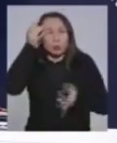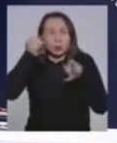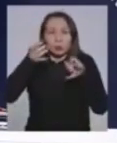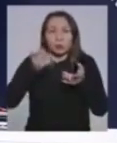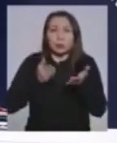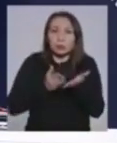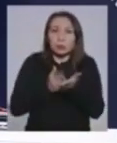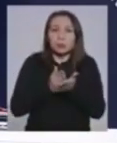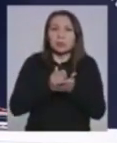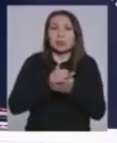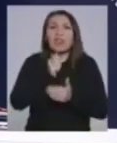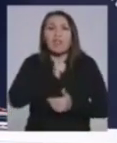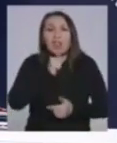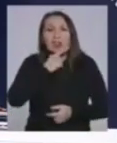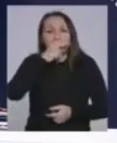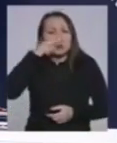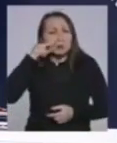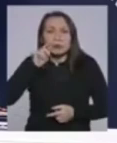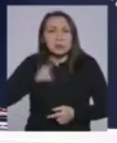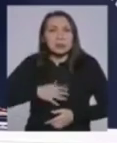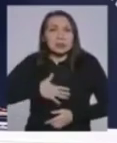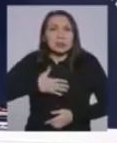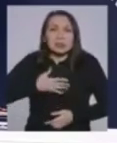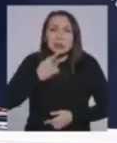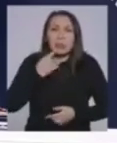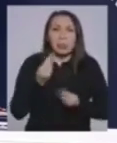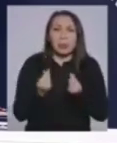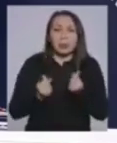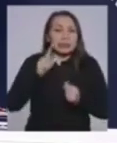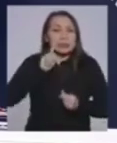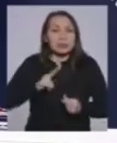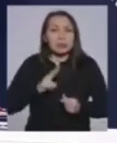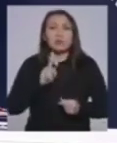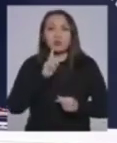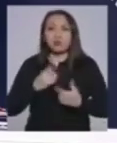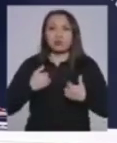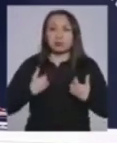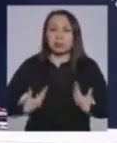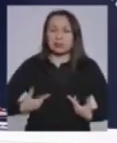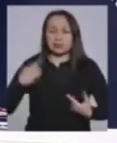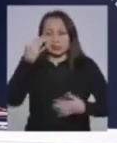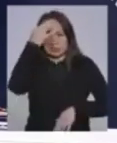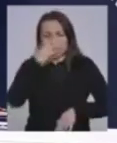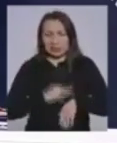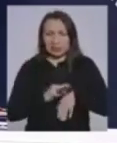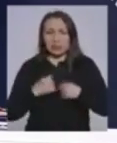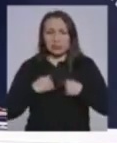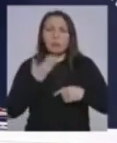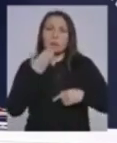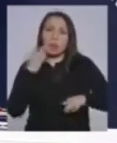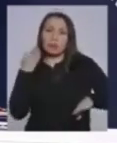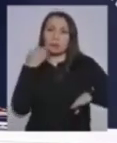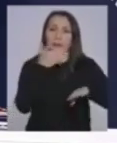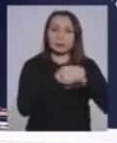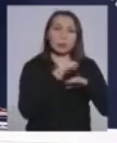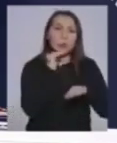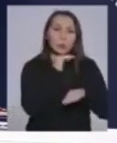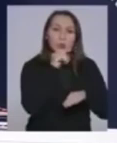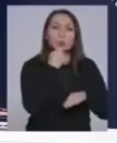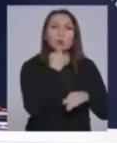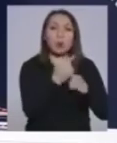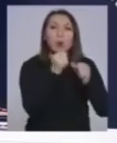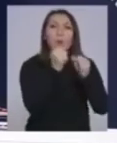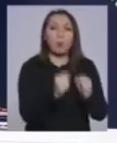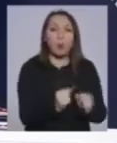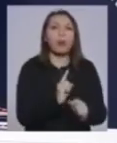con falta del olfato, también con falta de gusto, con síntomas de examen general, que consulten precozmente para poder